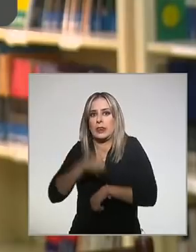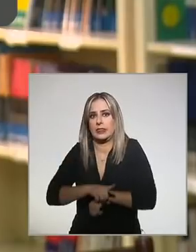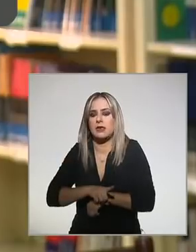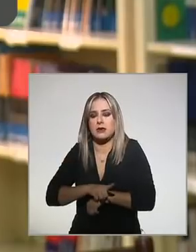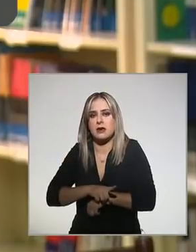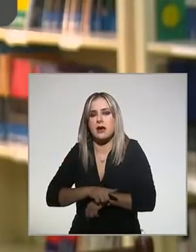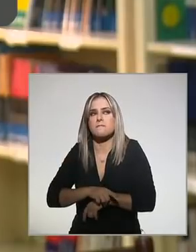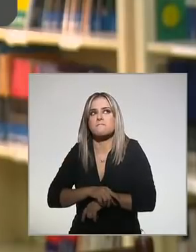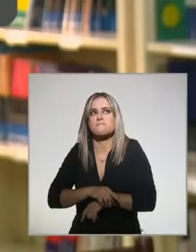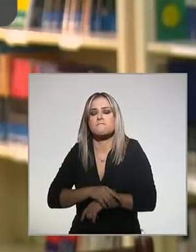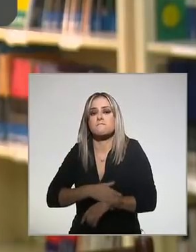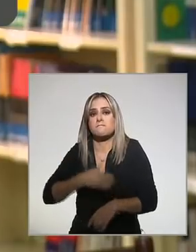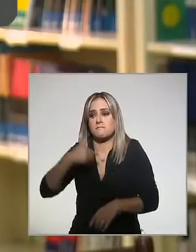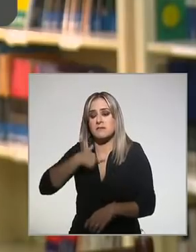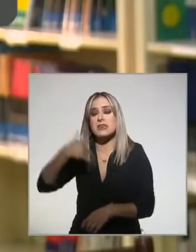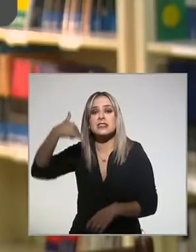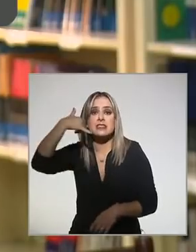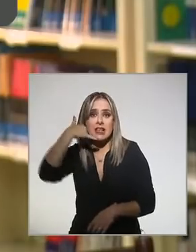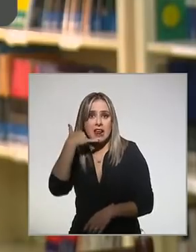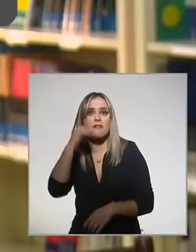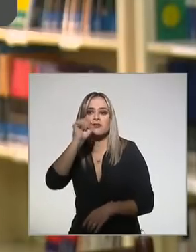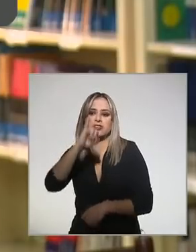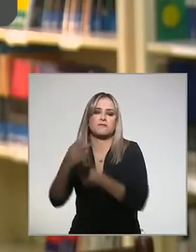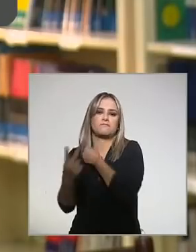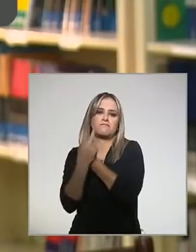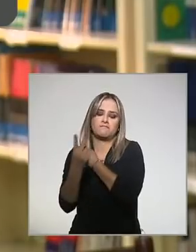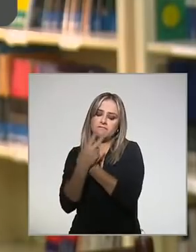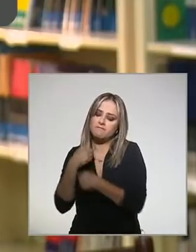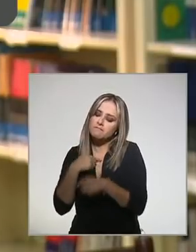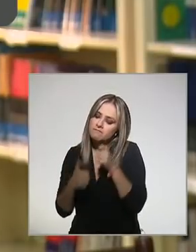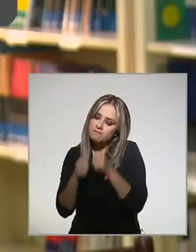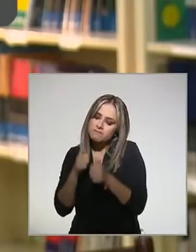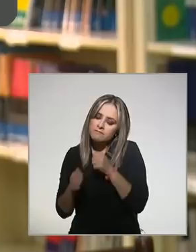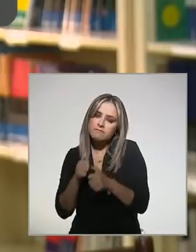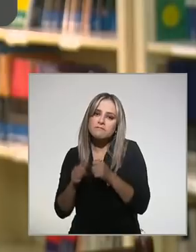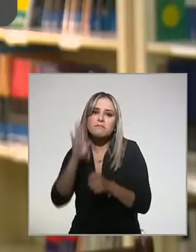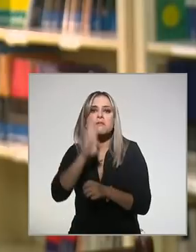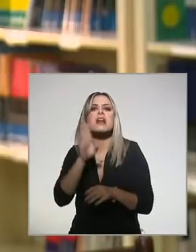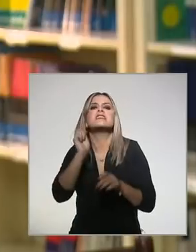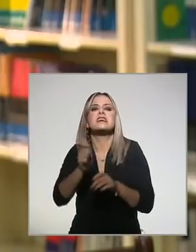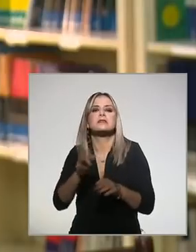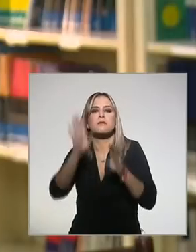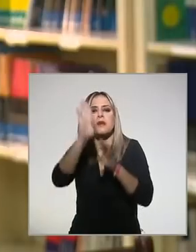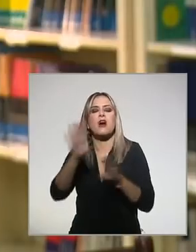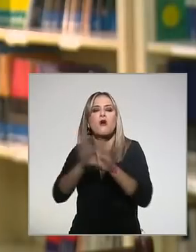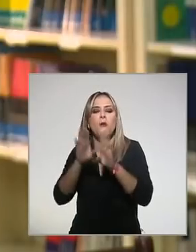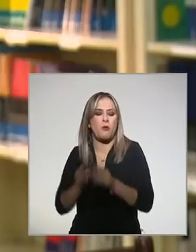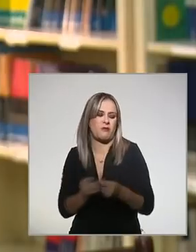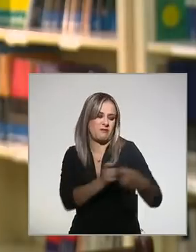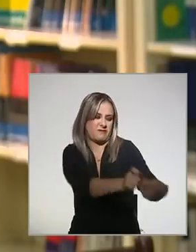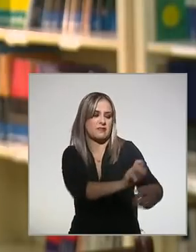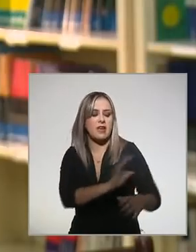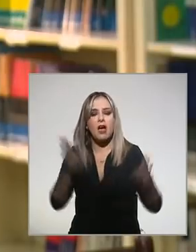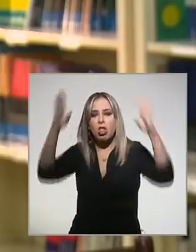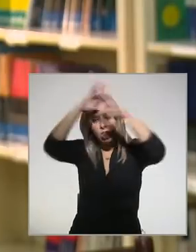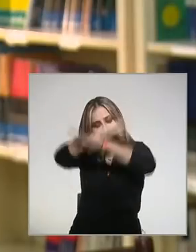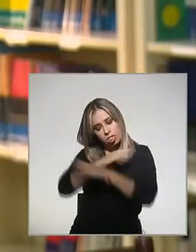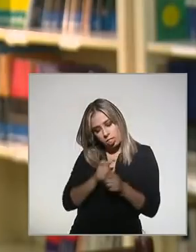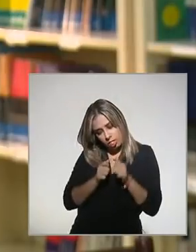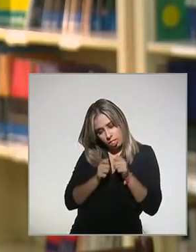Yo considero que mi teléfono sí es una niñera digital, como a una forma de entretener a los niños virtualmente con juegos